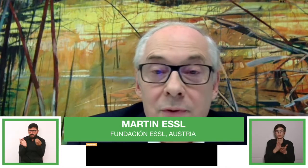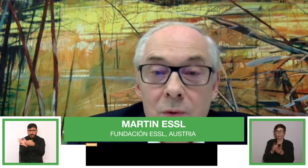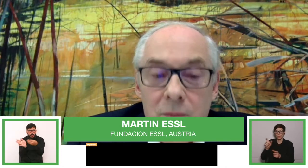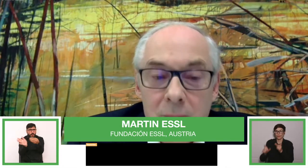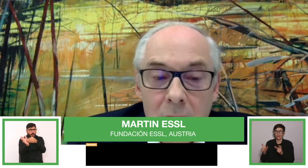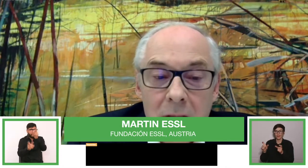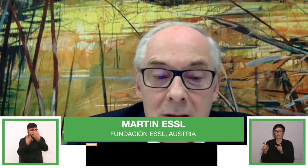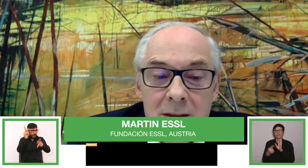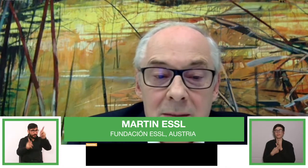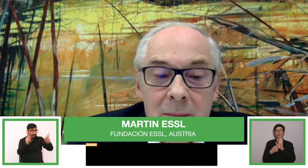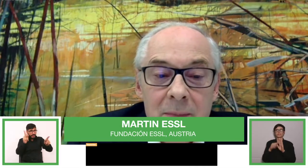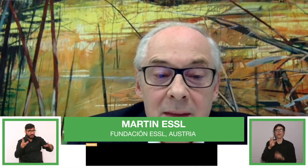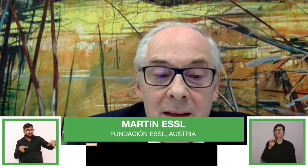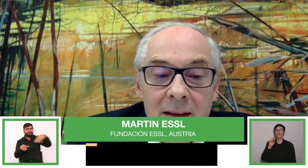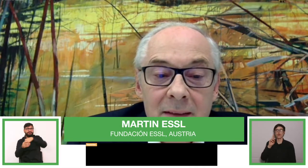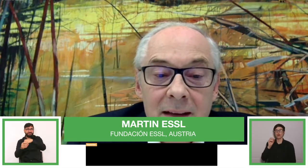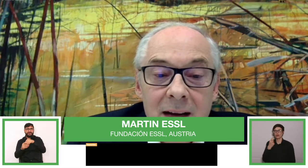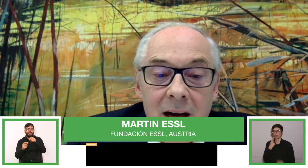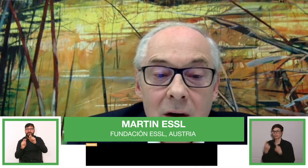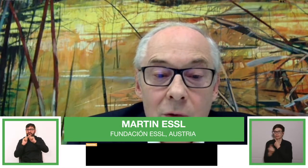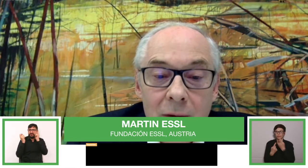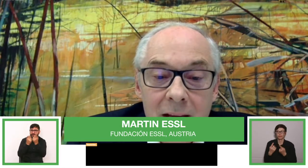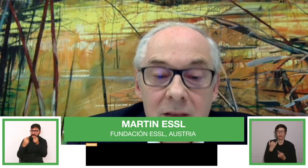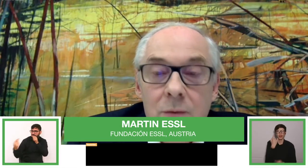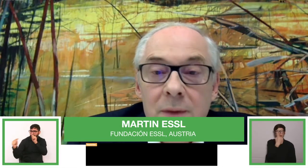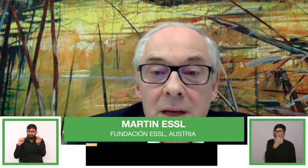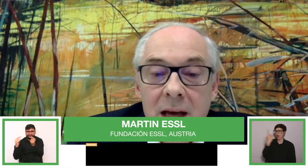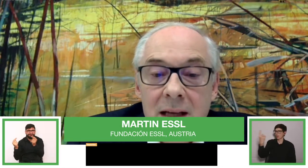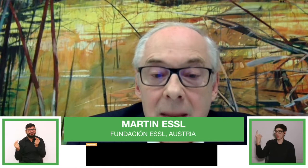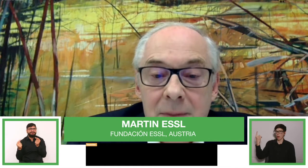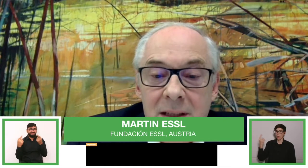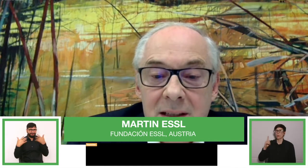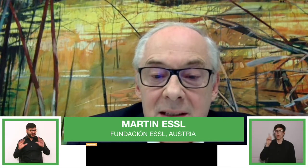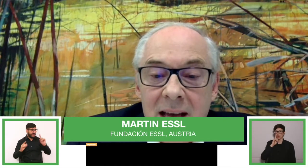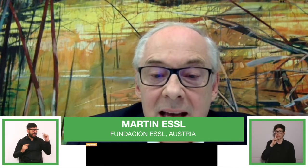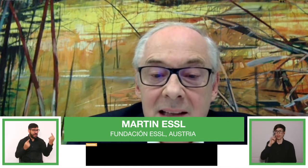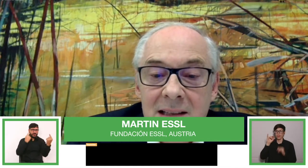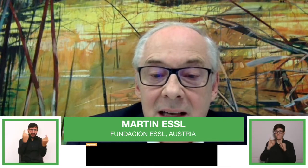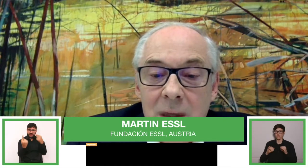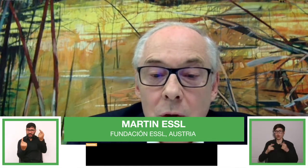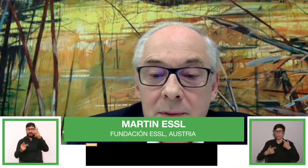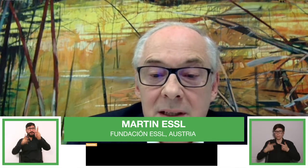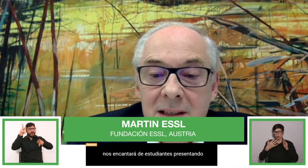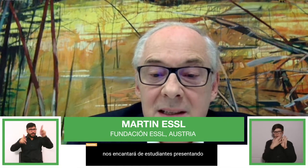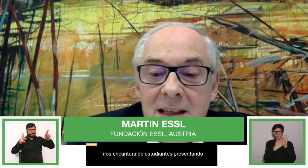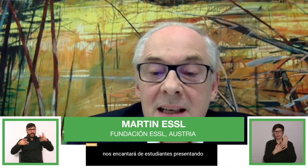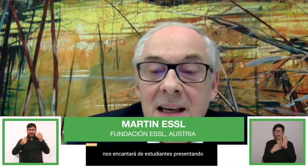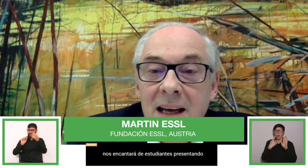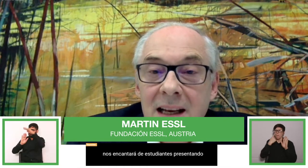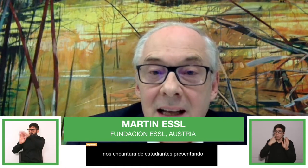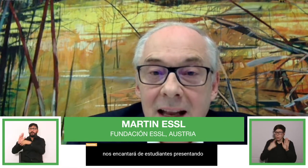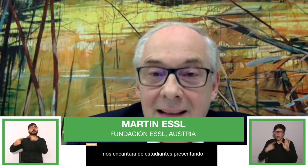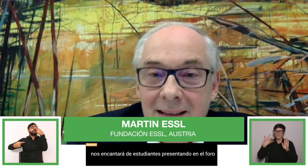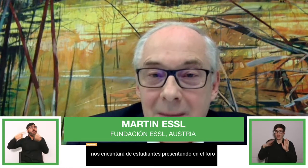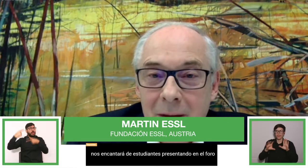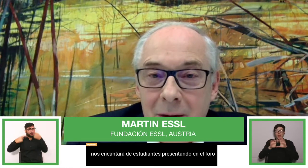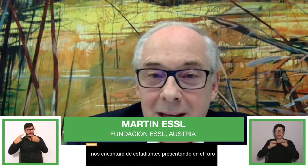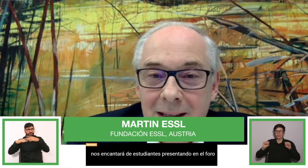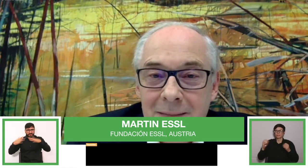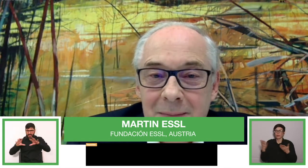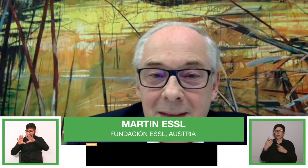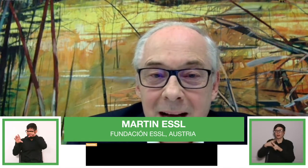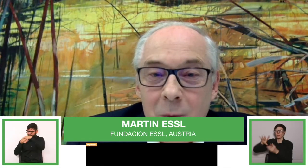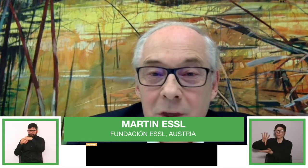foro. Y todos tienen modelos probados que están listos para ser adaptados y